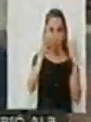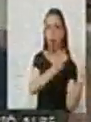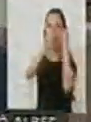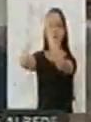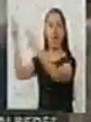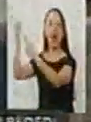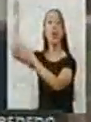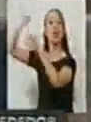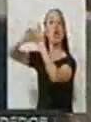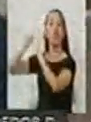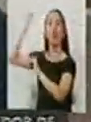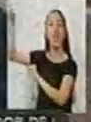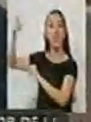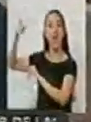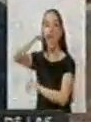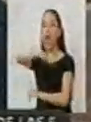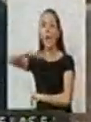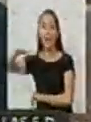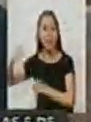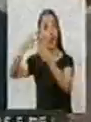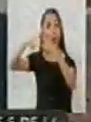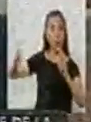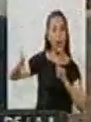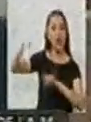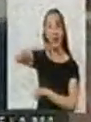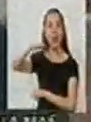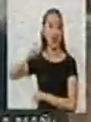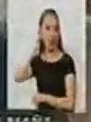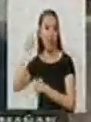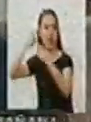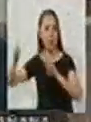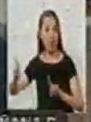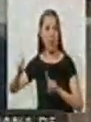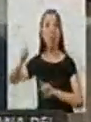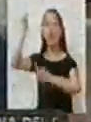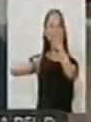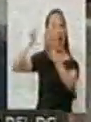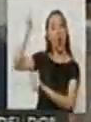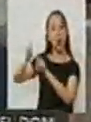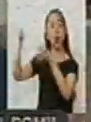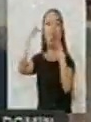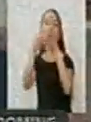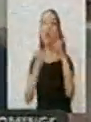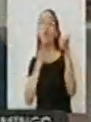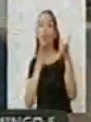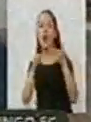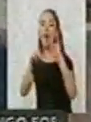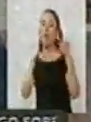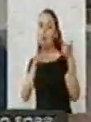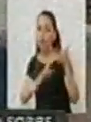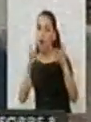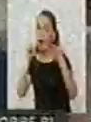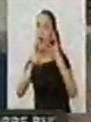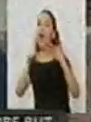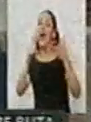chicos de AFA, con chicos que ya están jugando contra clubes grandes como River, Boca, San Lorenzo y otros clubes grandes, la